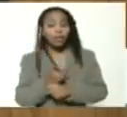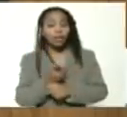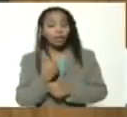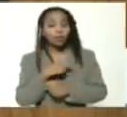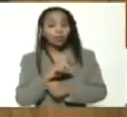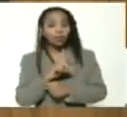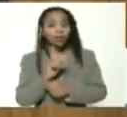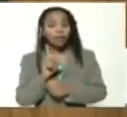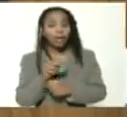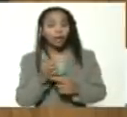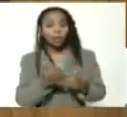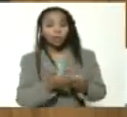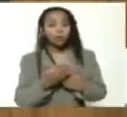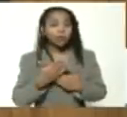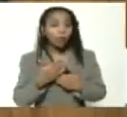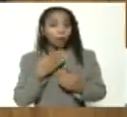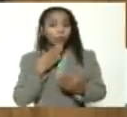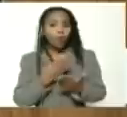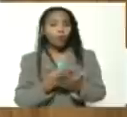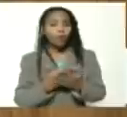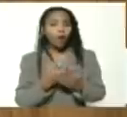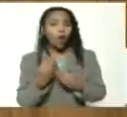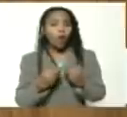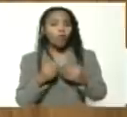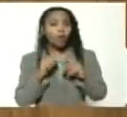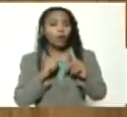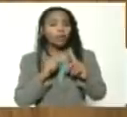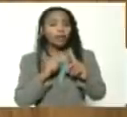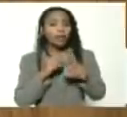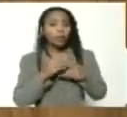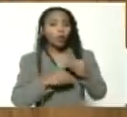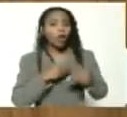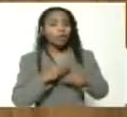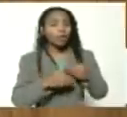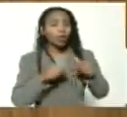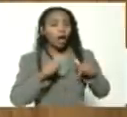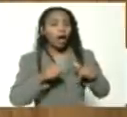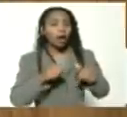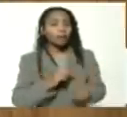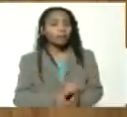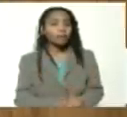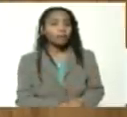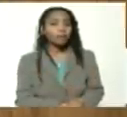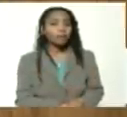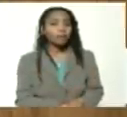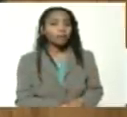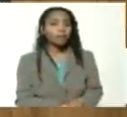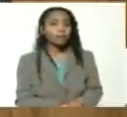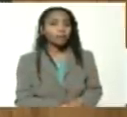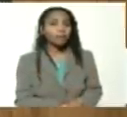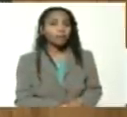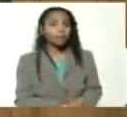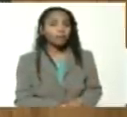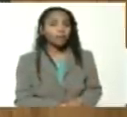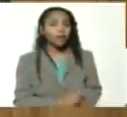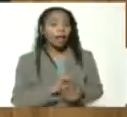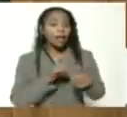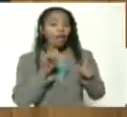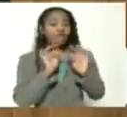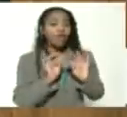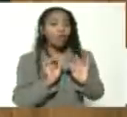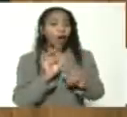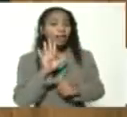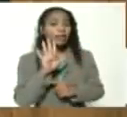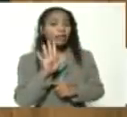traer recomendaciones y propuestas como esta que estamos haciendo hoy acá. Para tal sentido hay